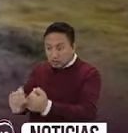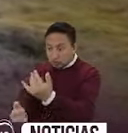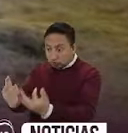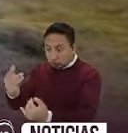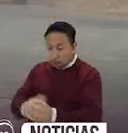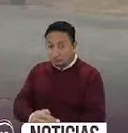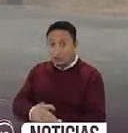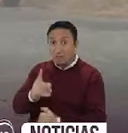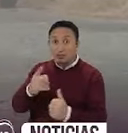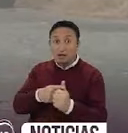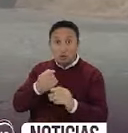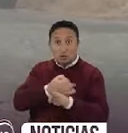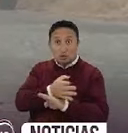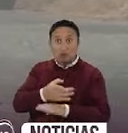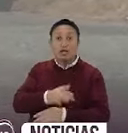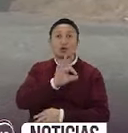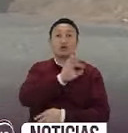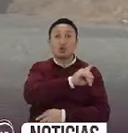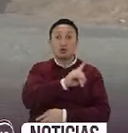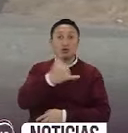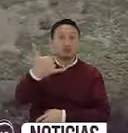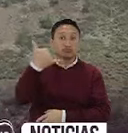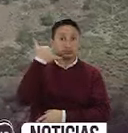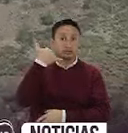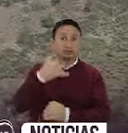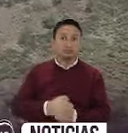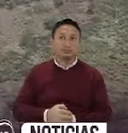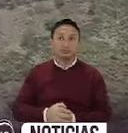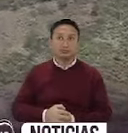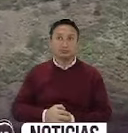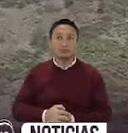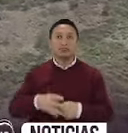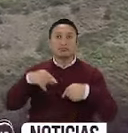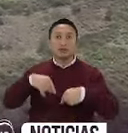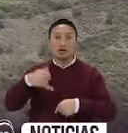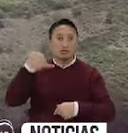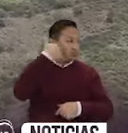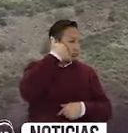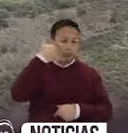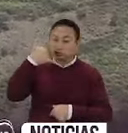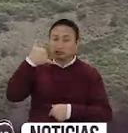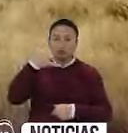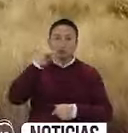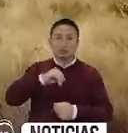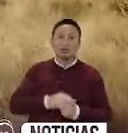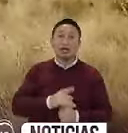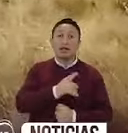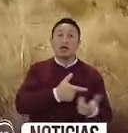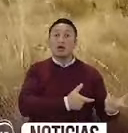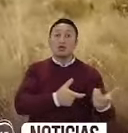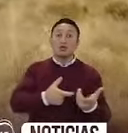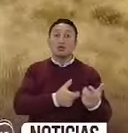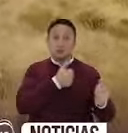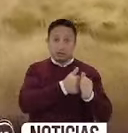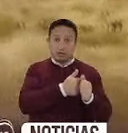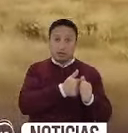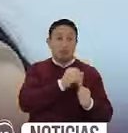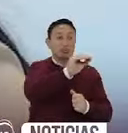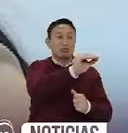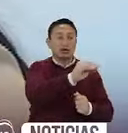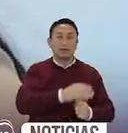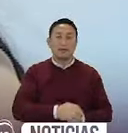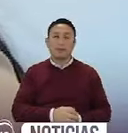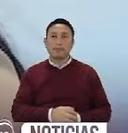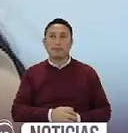primera recomendación es llamar al ECU 911. En caso de no tener señal, se pide dar aviso al cuerpo de bomberos más cercano.